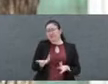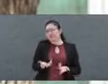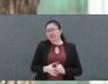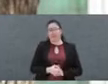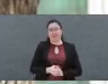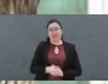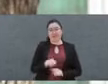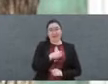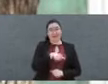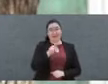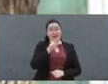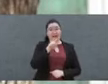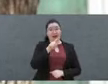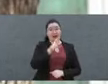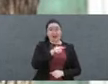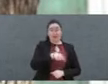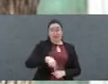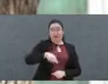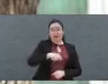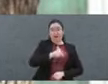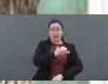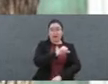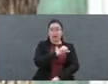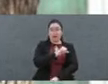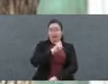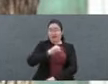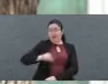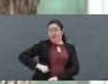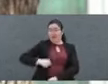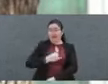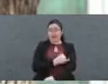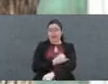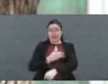darle más agua a la alcaldía